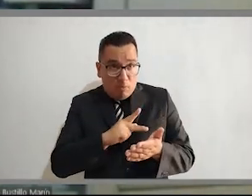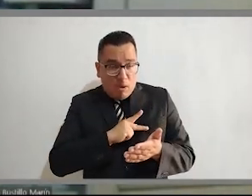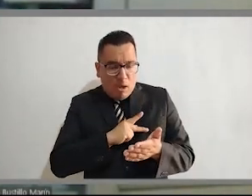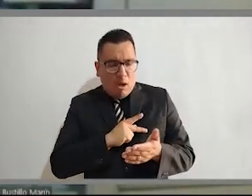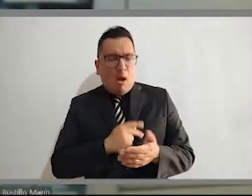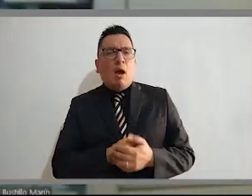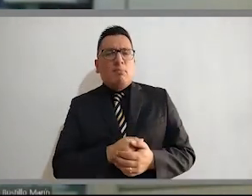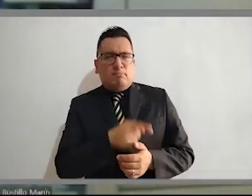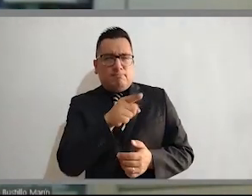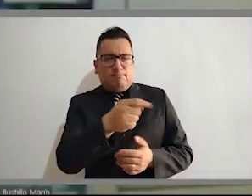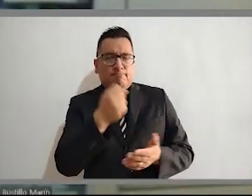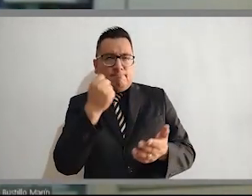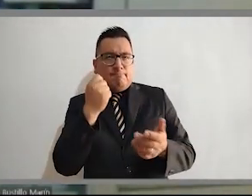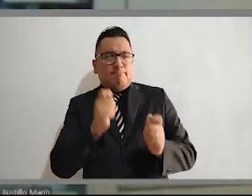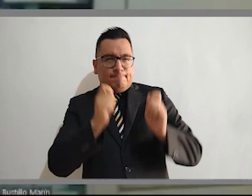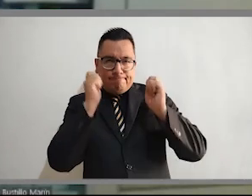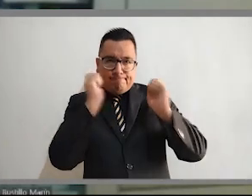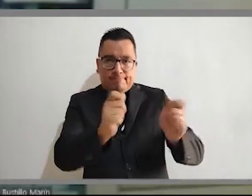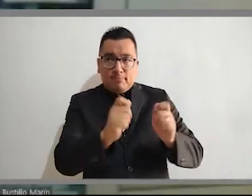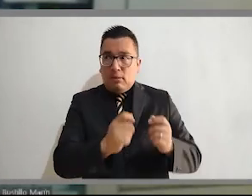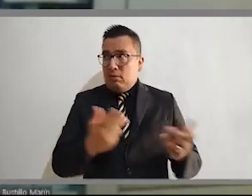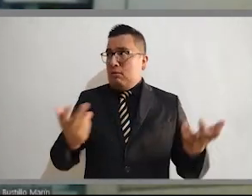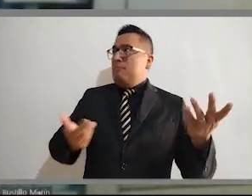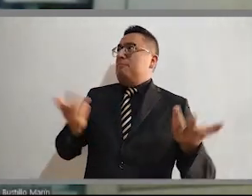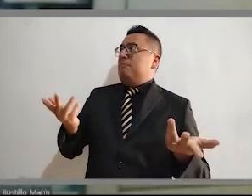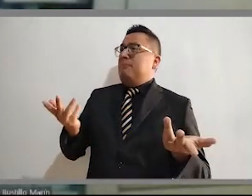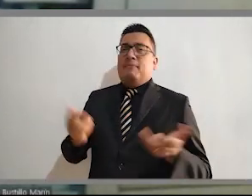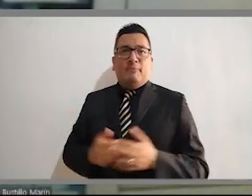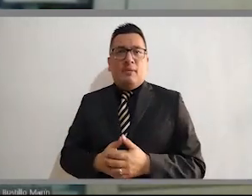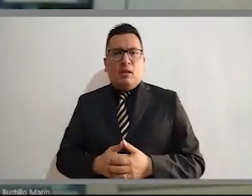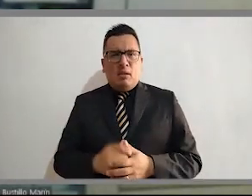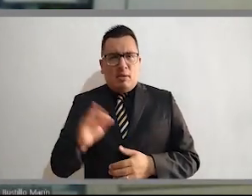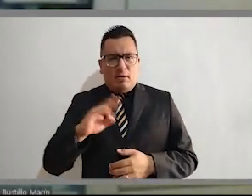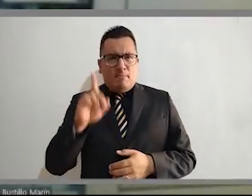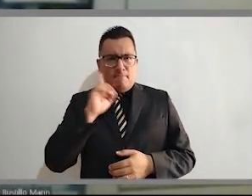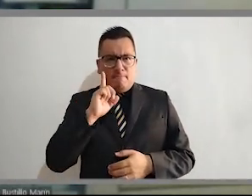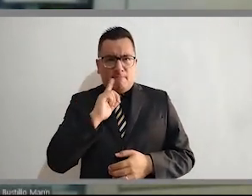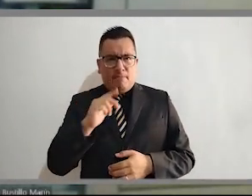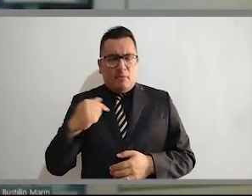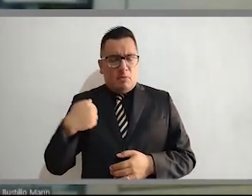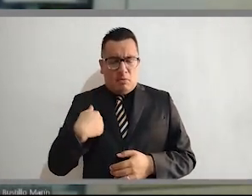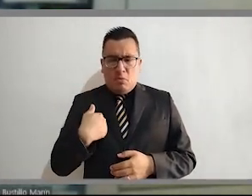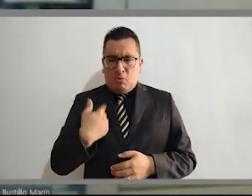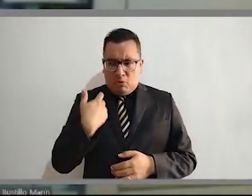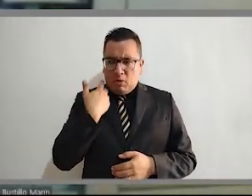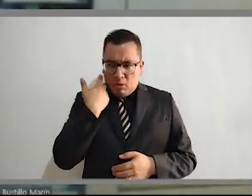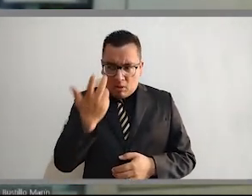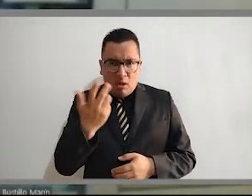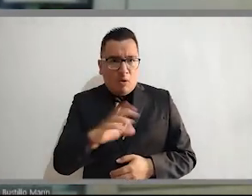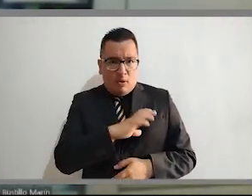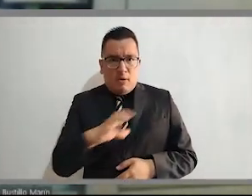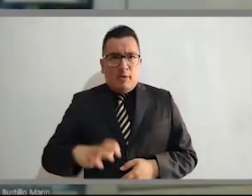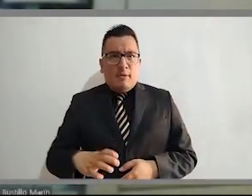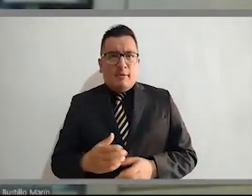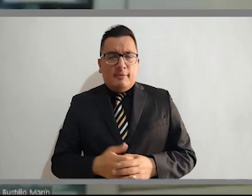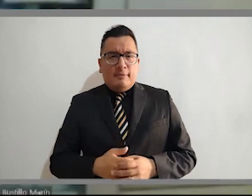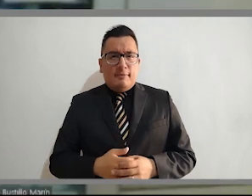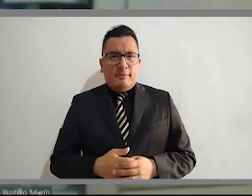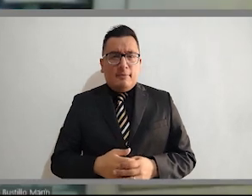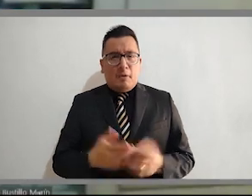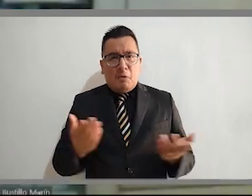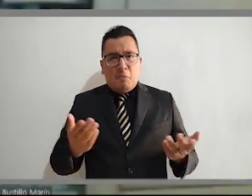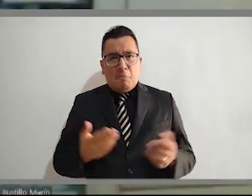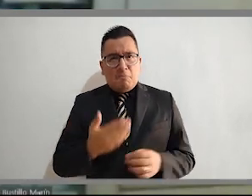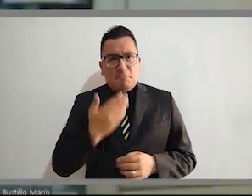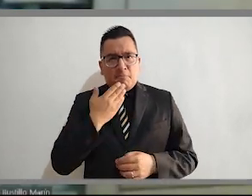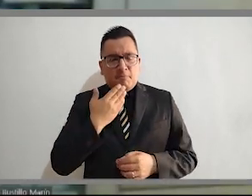que queramos ser voluntariamente candidatas o integrar un órgano público al que